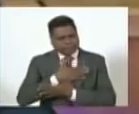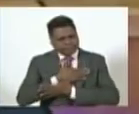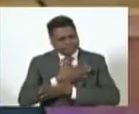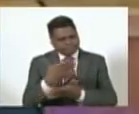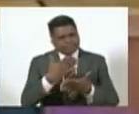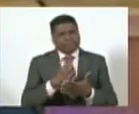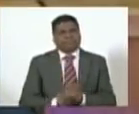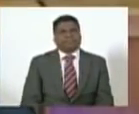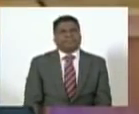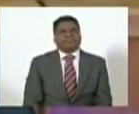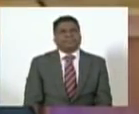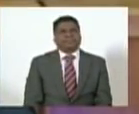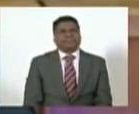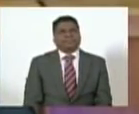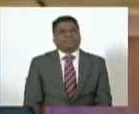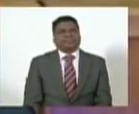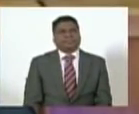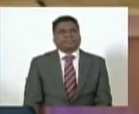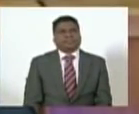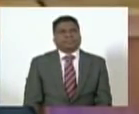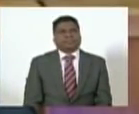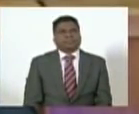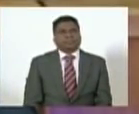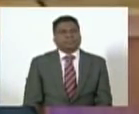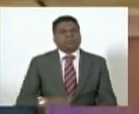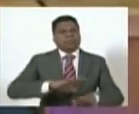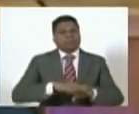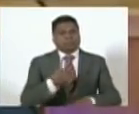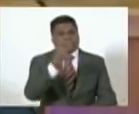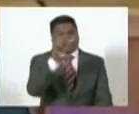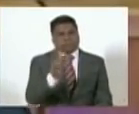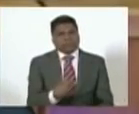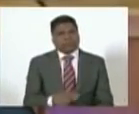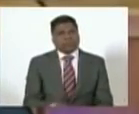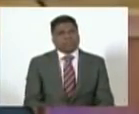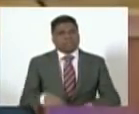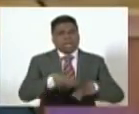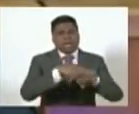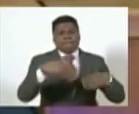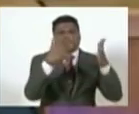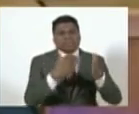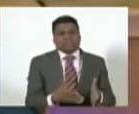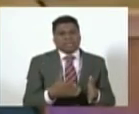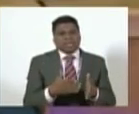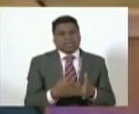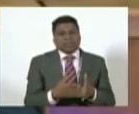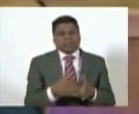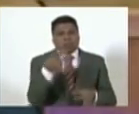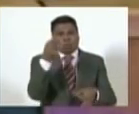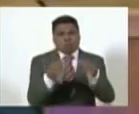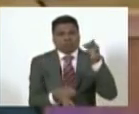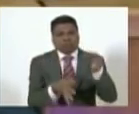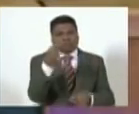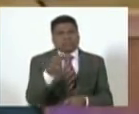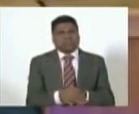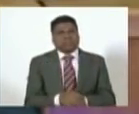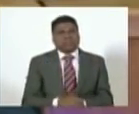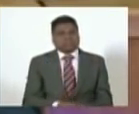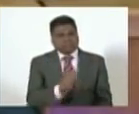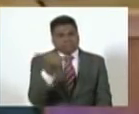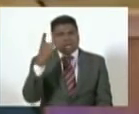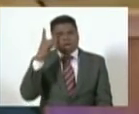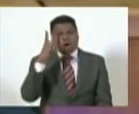tienen o que tengo por quienes han pasado por la cartera del Ministerio del Interior, sin lugar a dudas, así lo creo, Tarek El